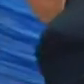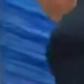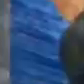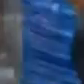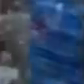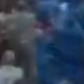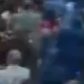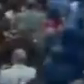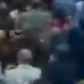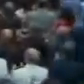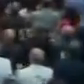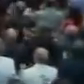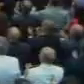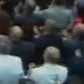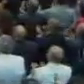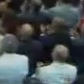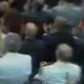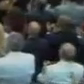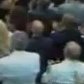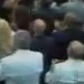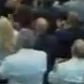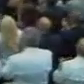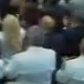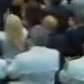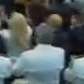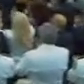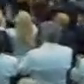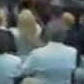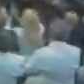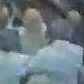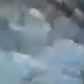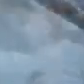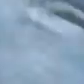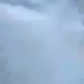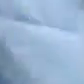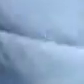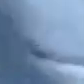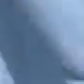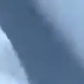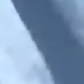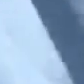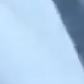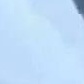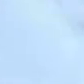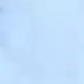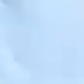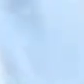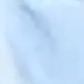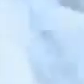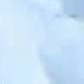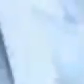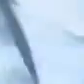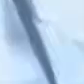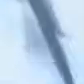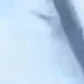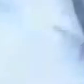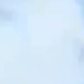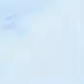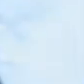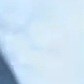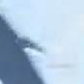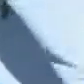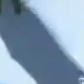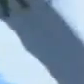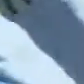Ley 26.522 de Servicios de Comunicación Audiovisual, transmitieron hasta aquí LRA Radio Nacional y LS82 Canal 7